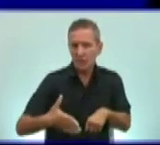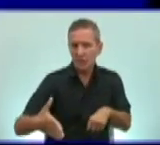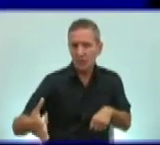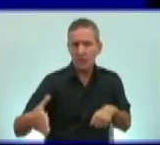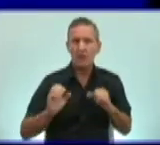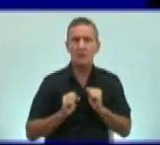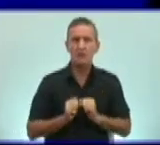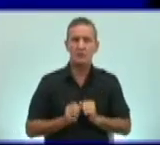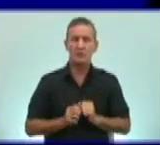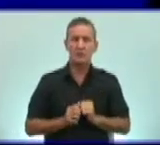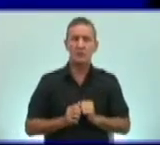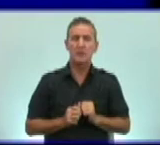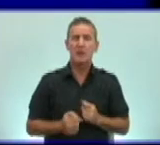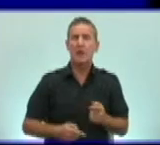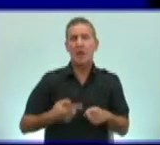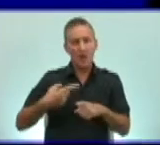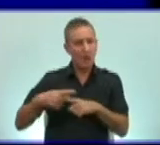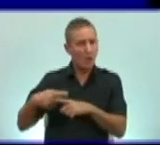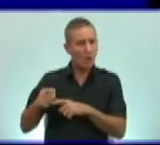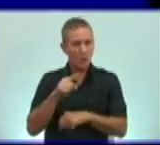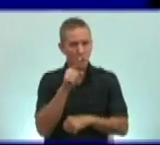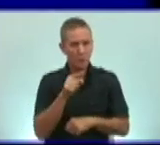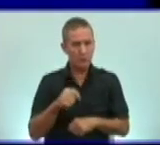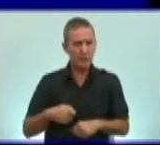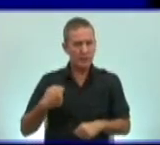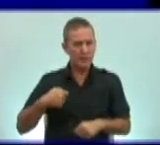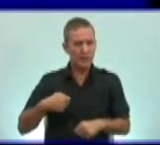hay otras preguntas que debíamos hacernos.